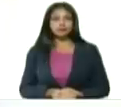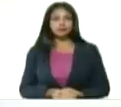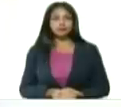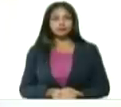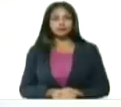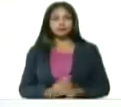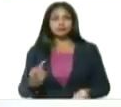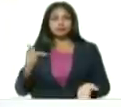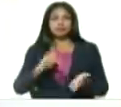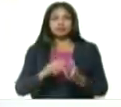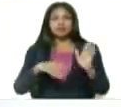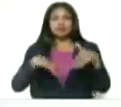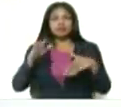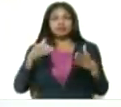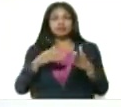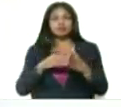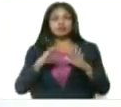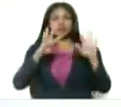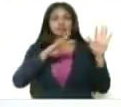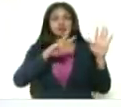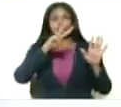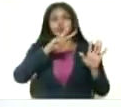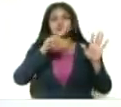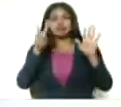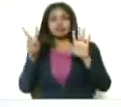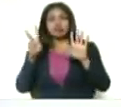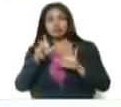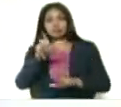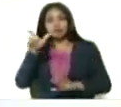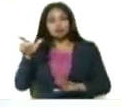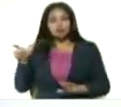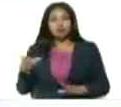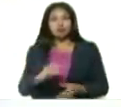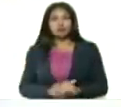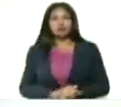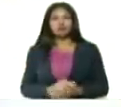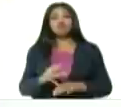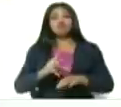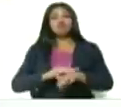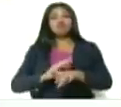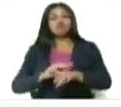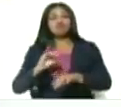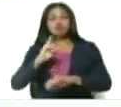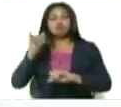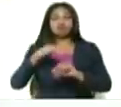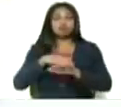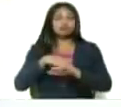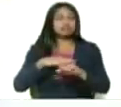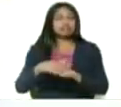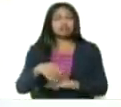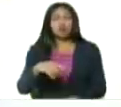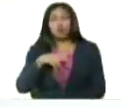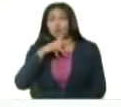para llegar a 15.927 casos. Doctor Jorge Rodríguez, grave.